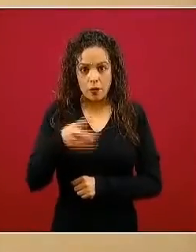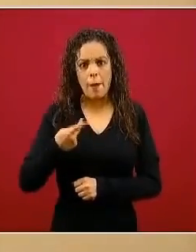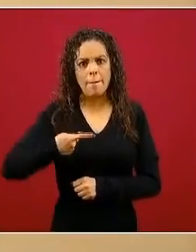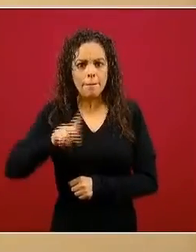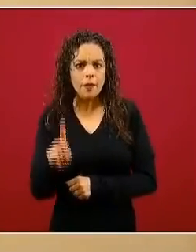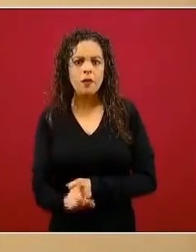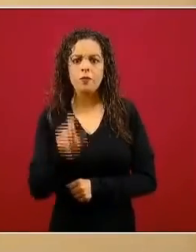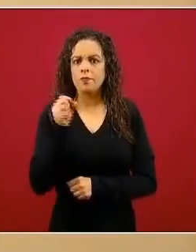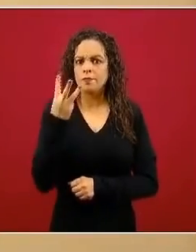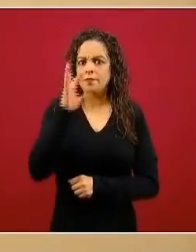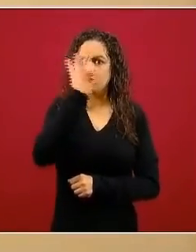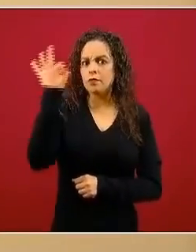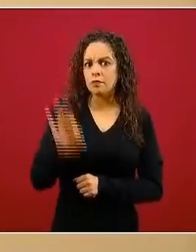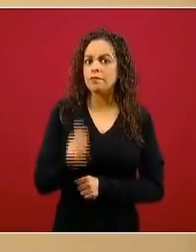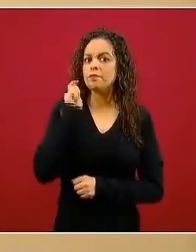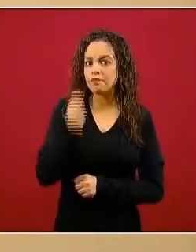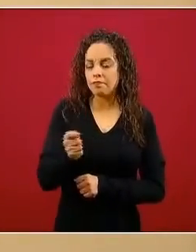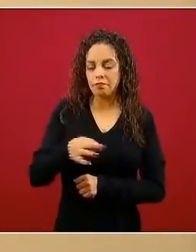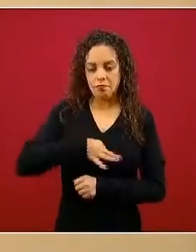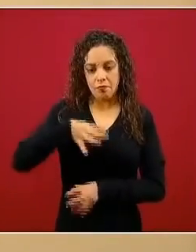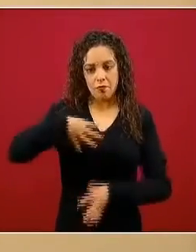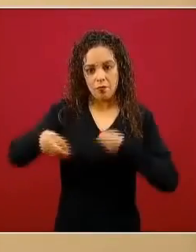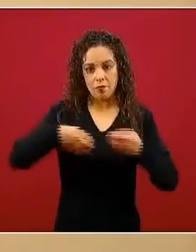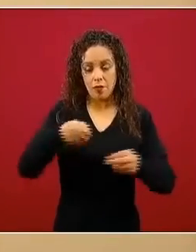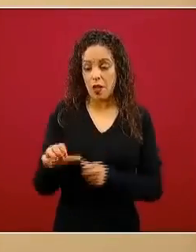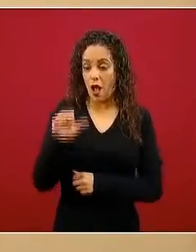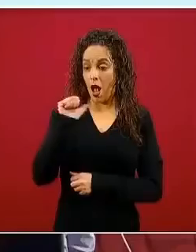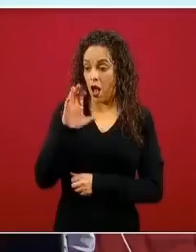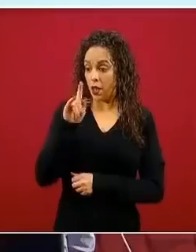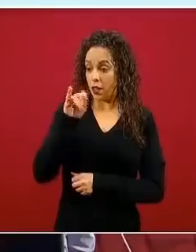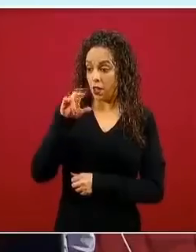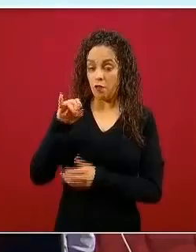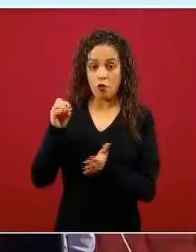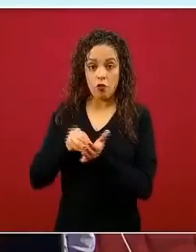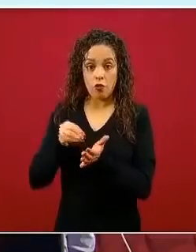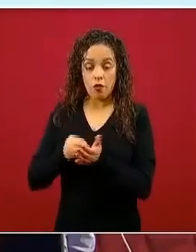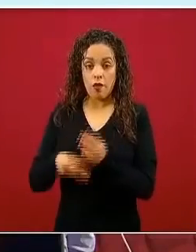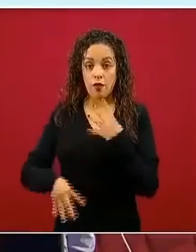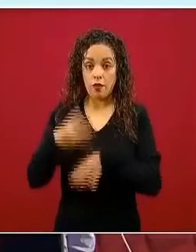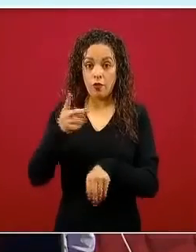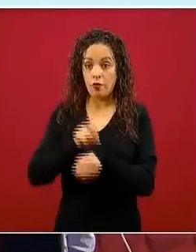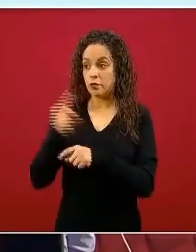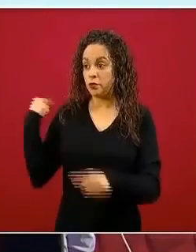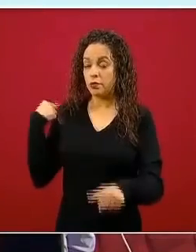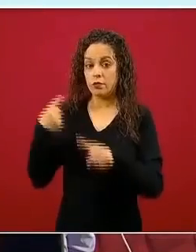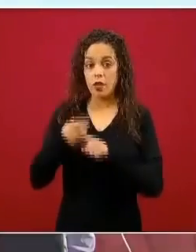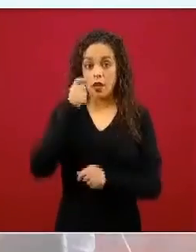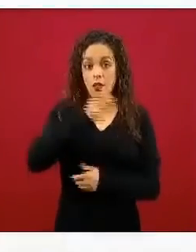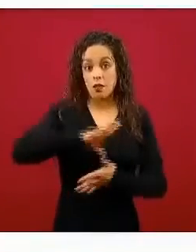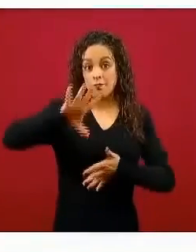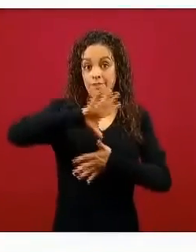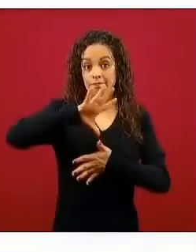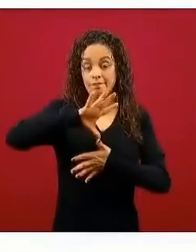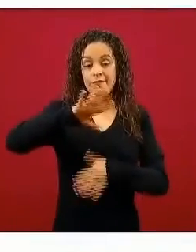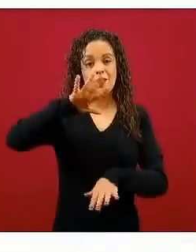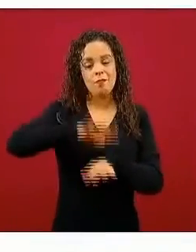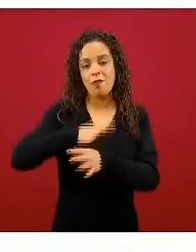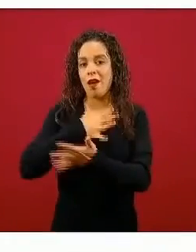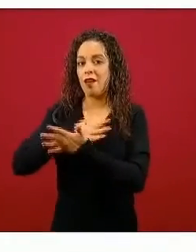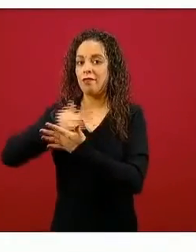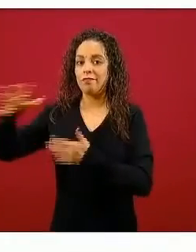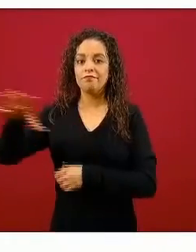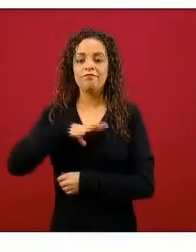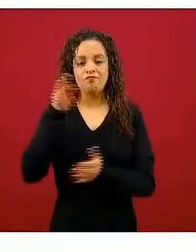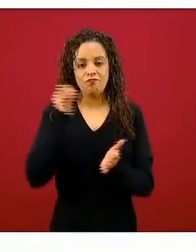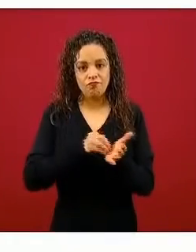23% la pandemia activa de los últimos 14 días y continúa siendo la región de las Américas la que mantiene la mayor carga